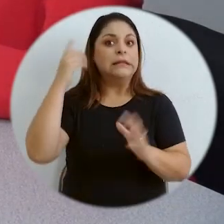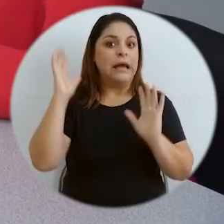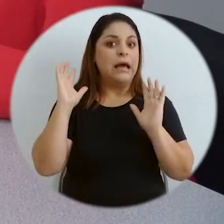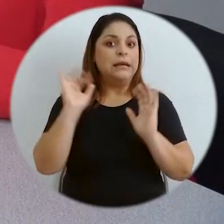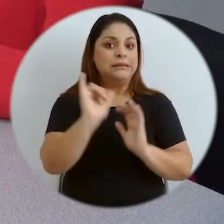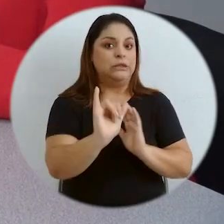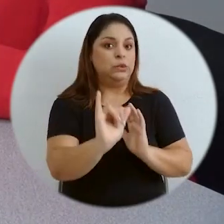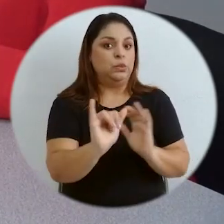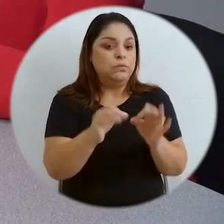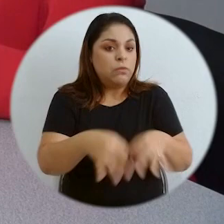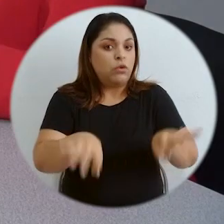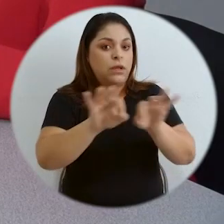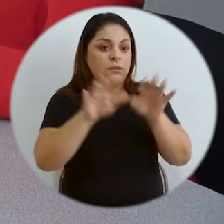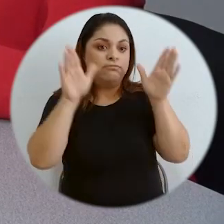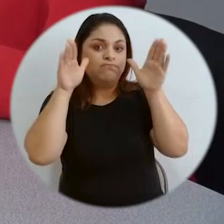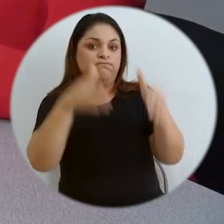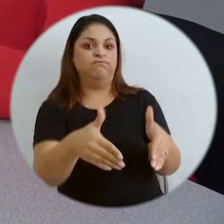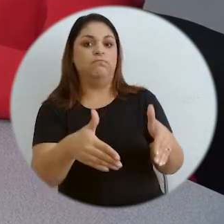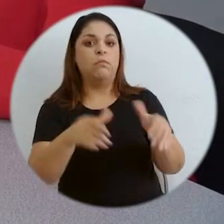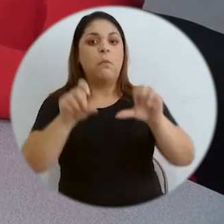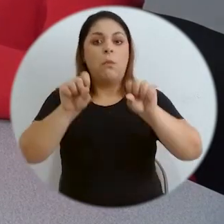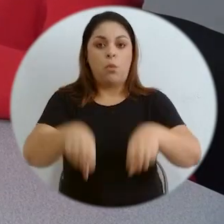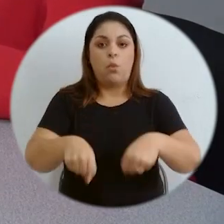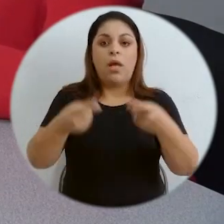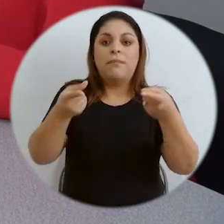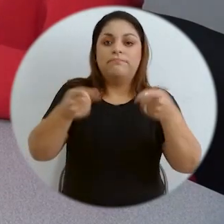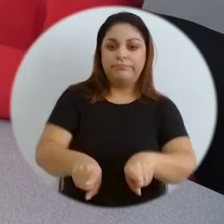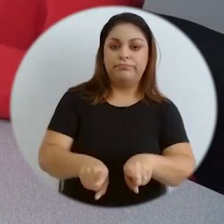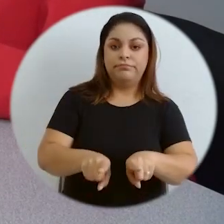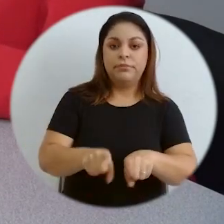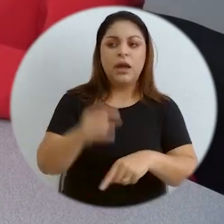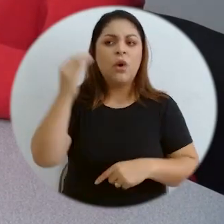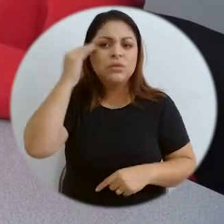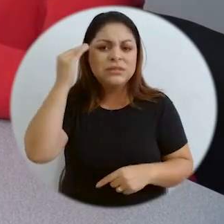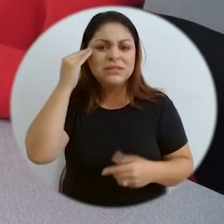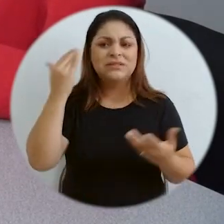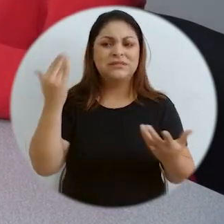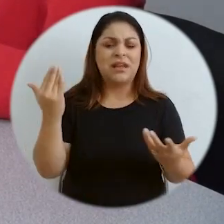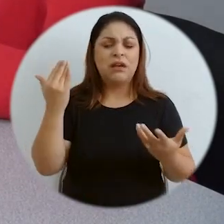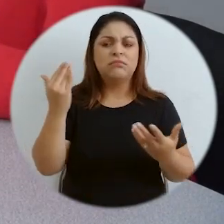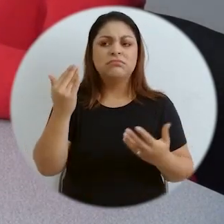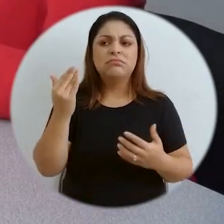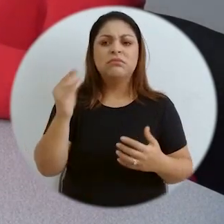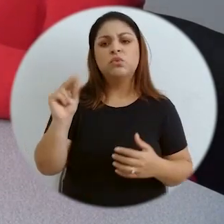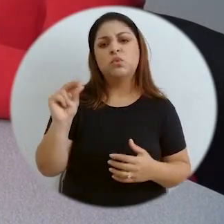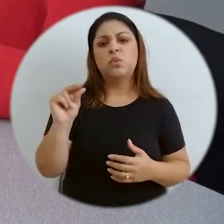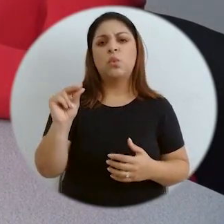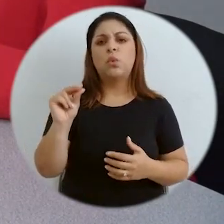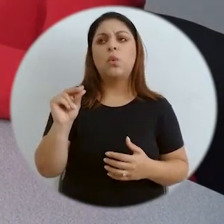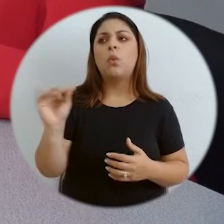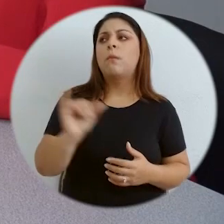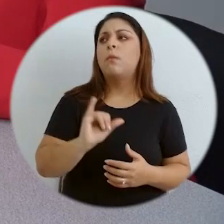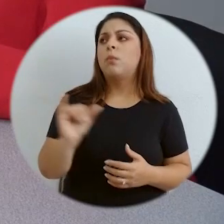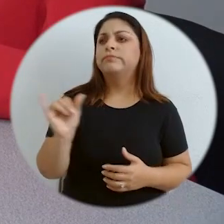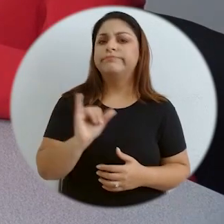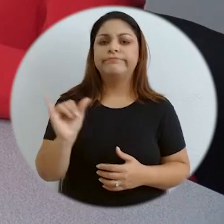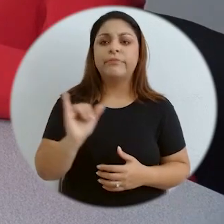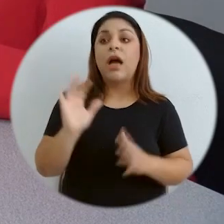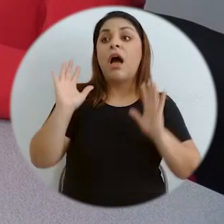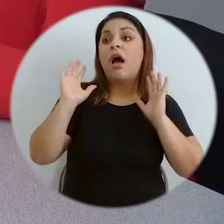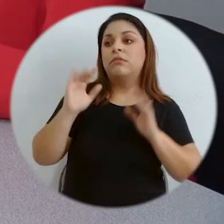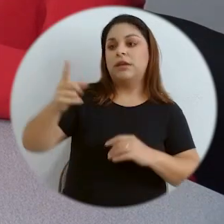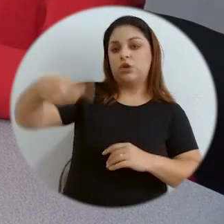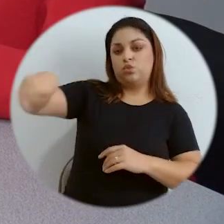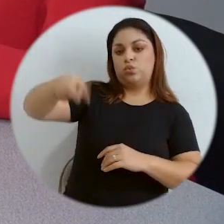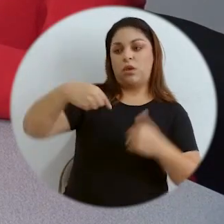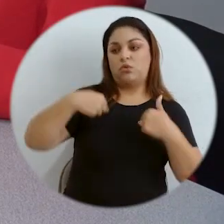llegar a pasar en algún momento. Claro. Entonces, ser conscientes de que esto no es algo, ¿verdad?,